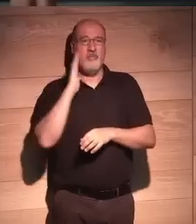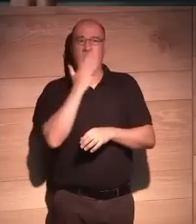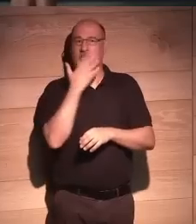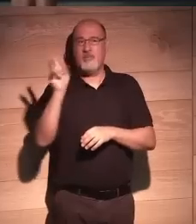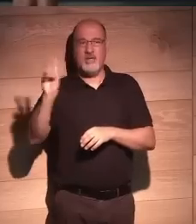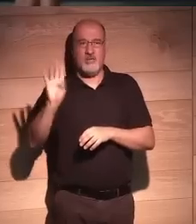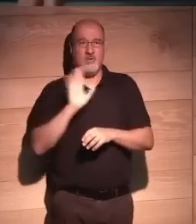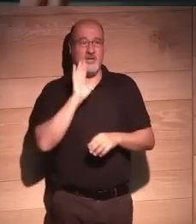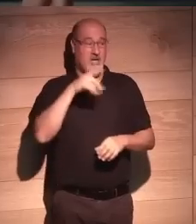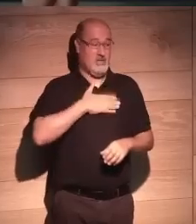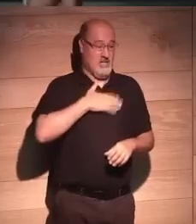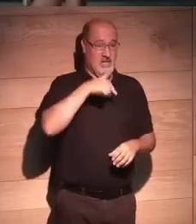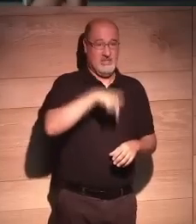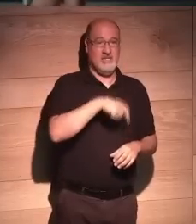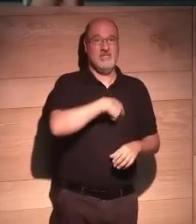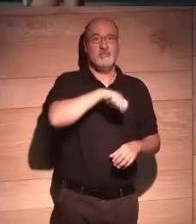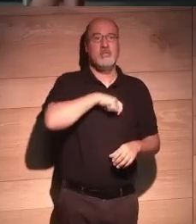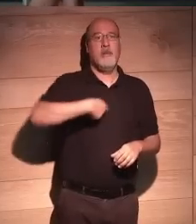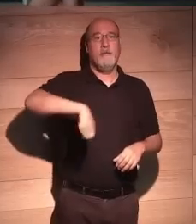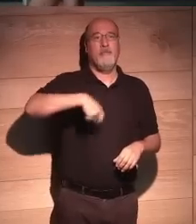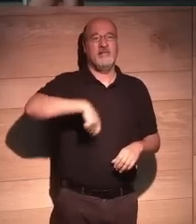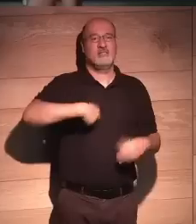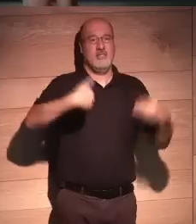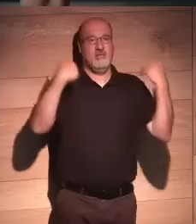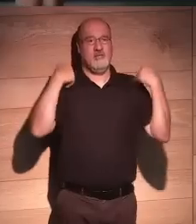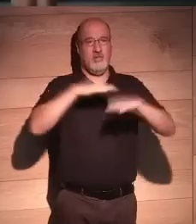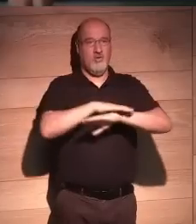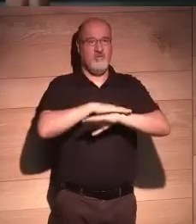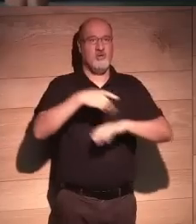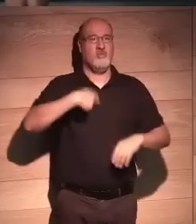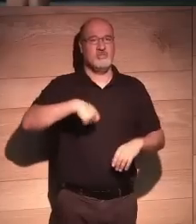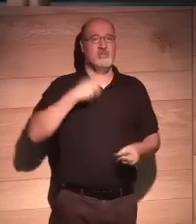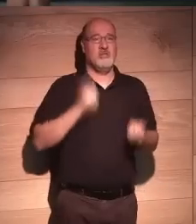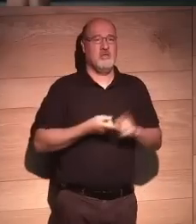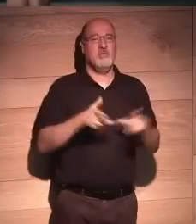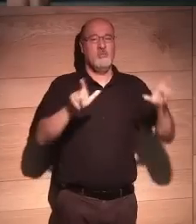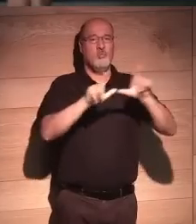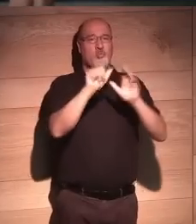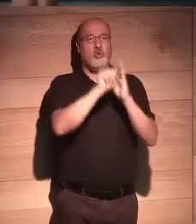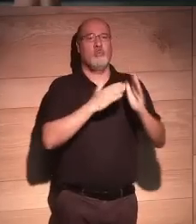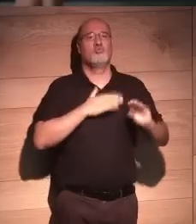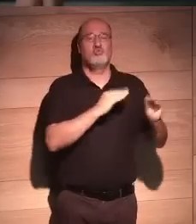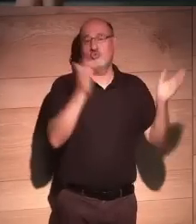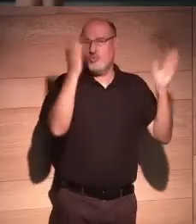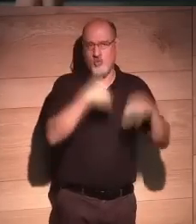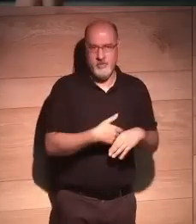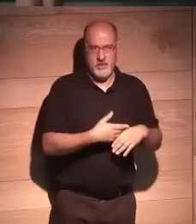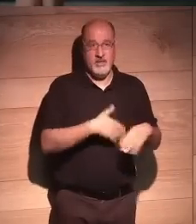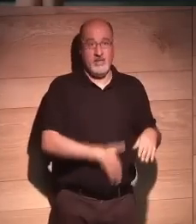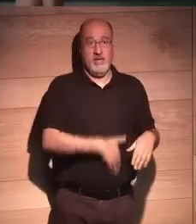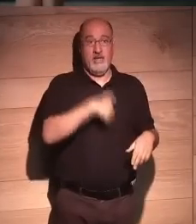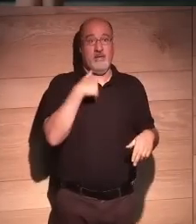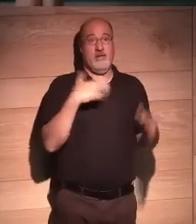programa propio. No. Ni siquiera magnitudes incomparables ni siquiera en el franquismo. Ni siquiera. No, ni siquiera. Y yo que he